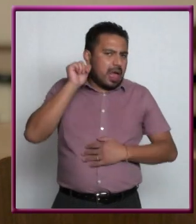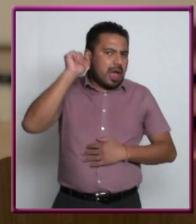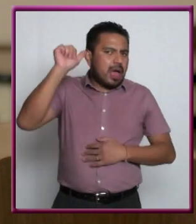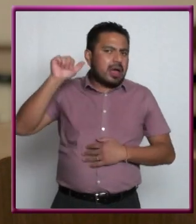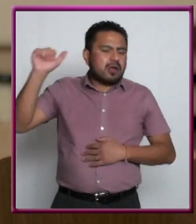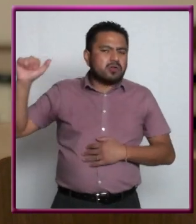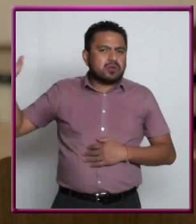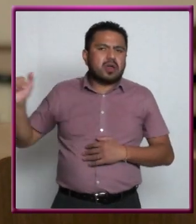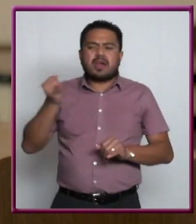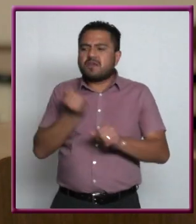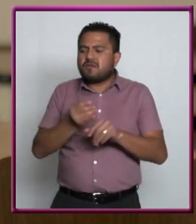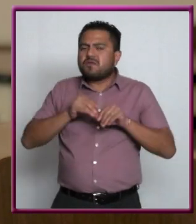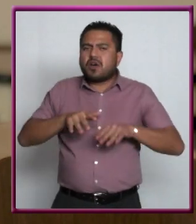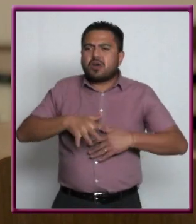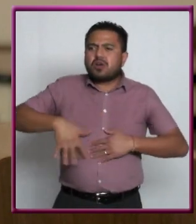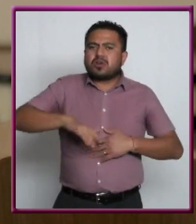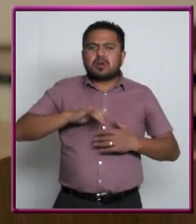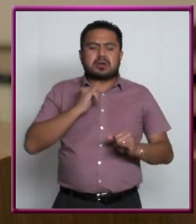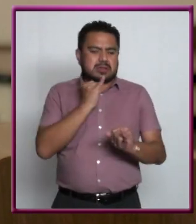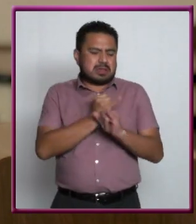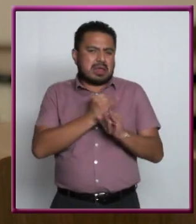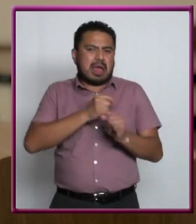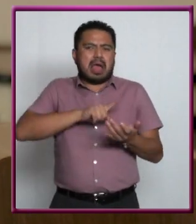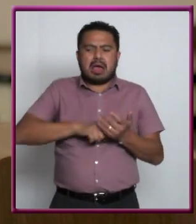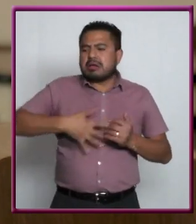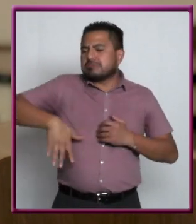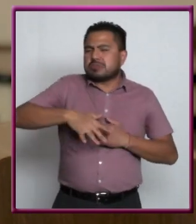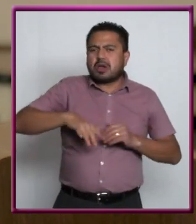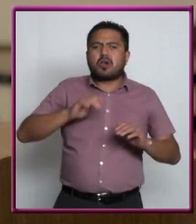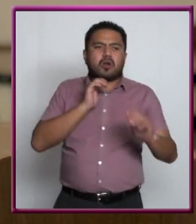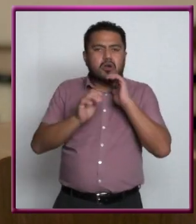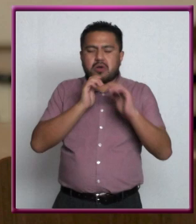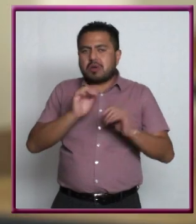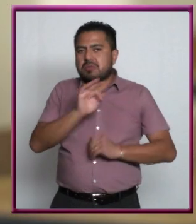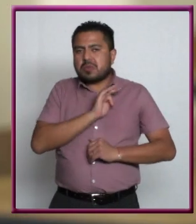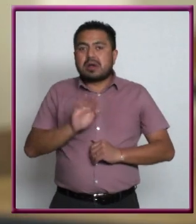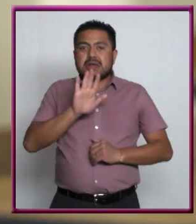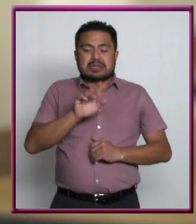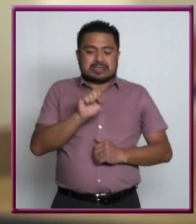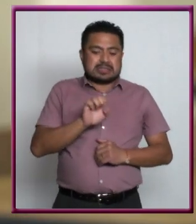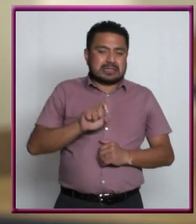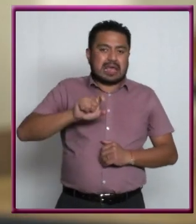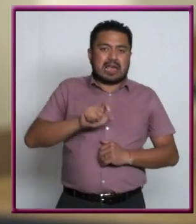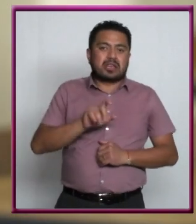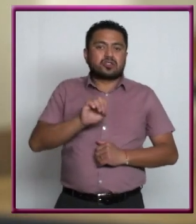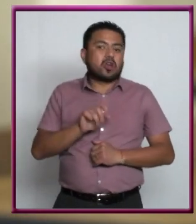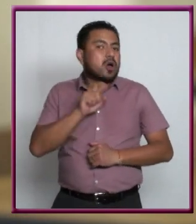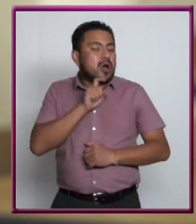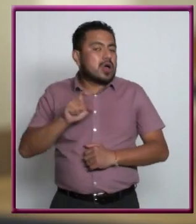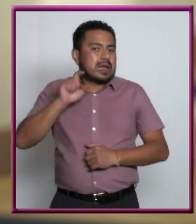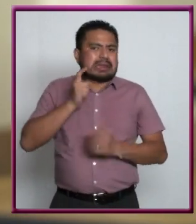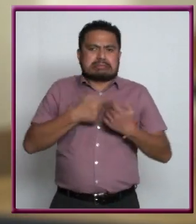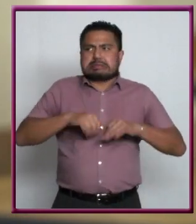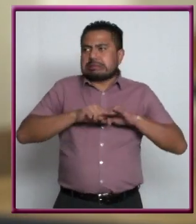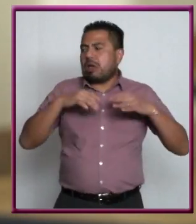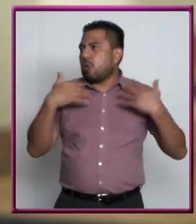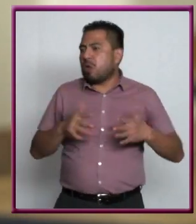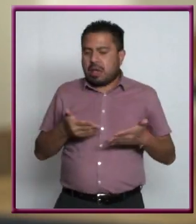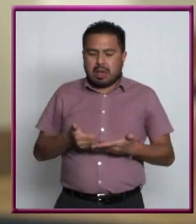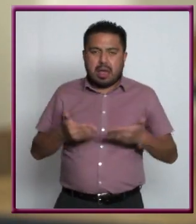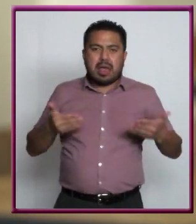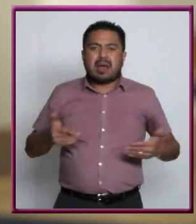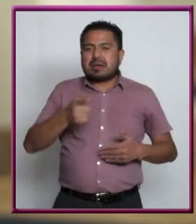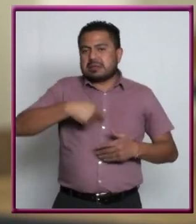material audiovisual, buscar información, usar las redes sociales y comunicarse. Pero el sexo es una parte importante